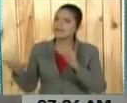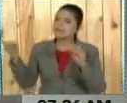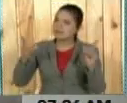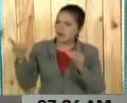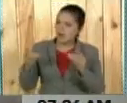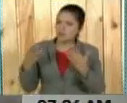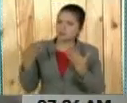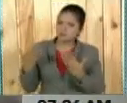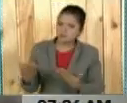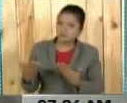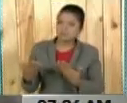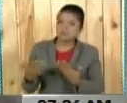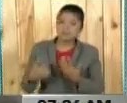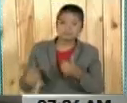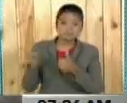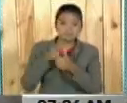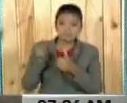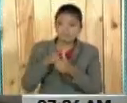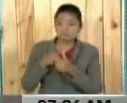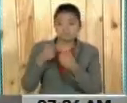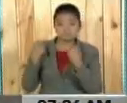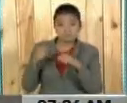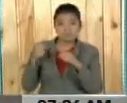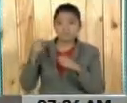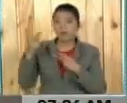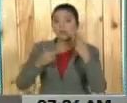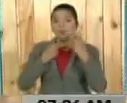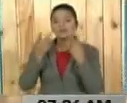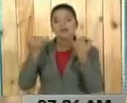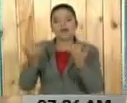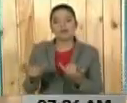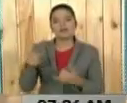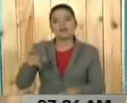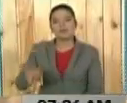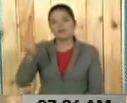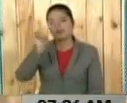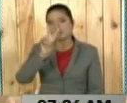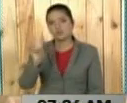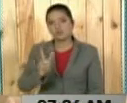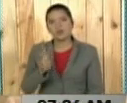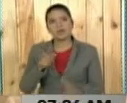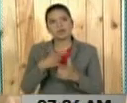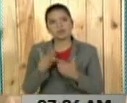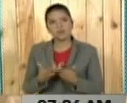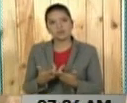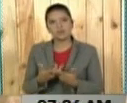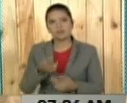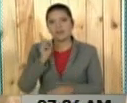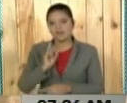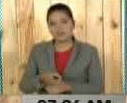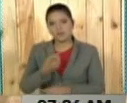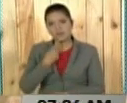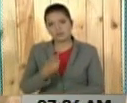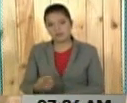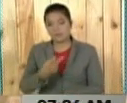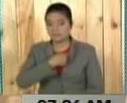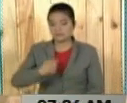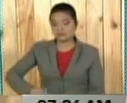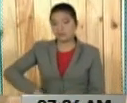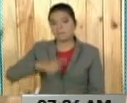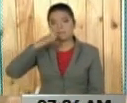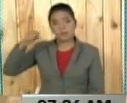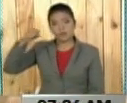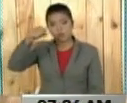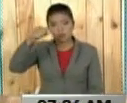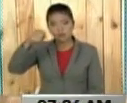de, digamos, del ejercicio político que se está haciendo en Venezuela en este momento, entonces tendríamos que decir que el presidente Nicolás Maduro es